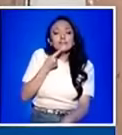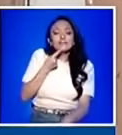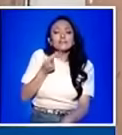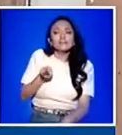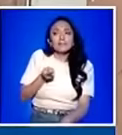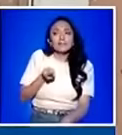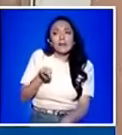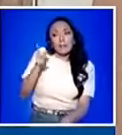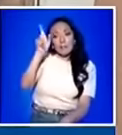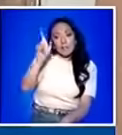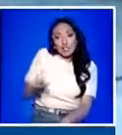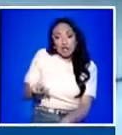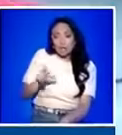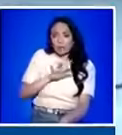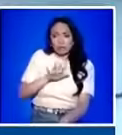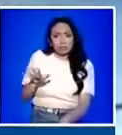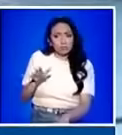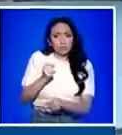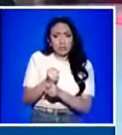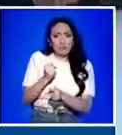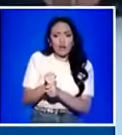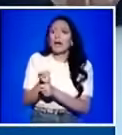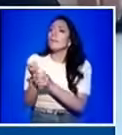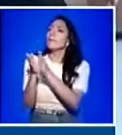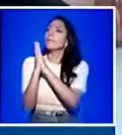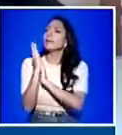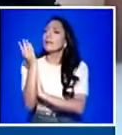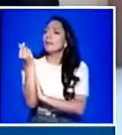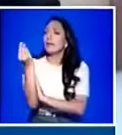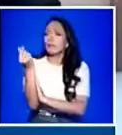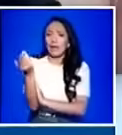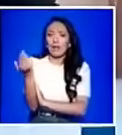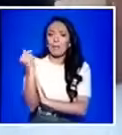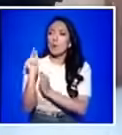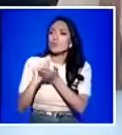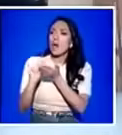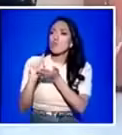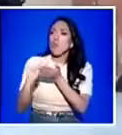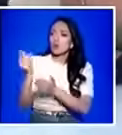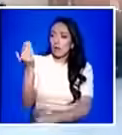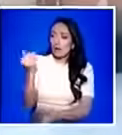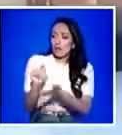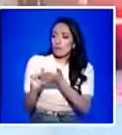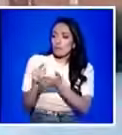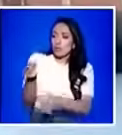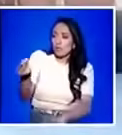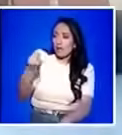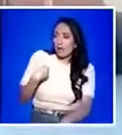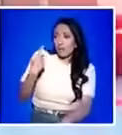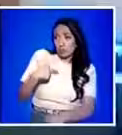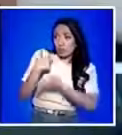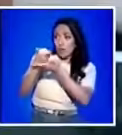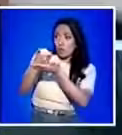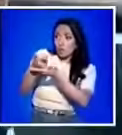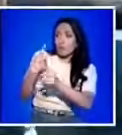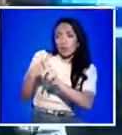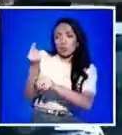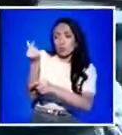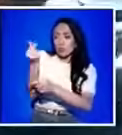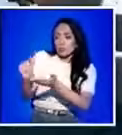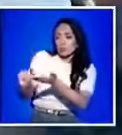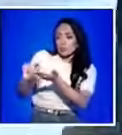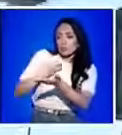imputa a la persona, sin ser funcionario, que solicite dádivas o remuneraciones para beneficiar a un tercero con resoluciones que favorezcan a